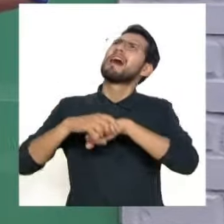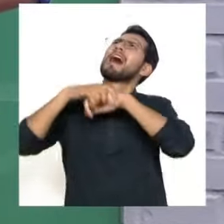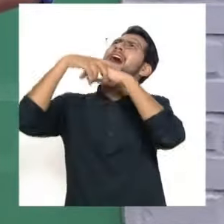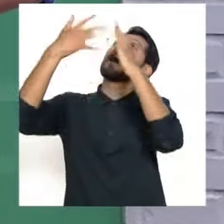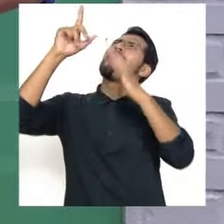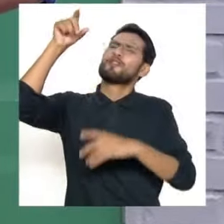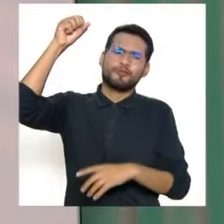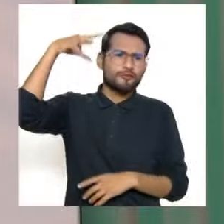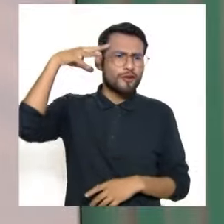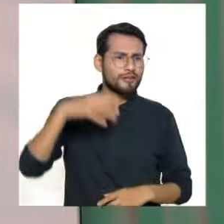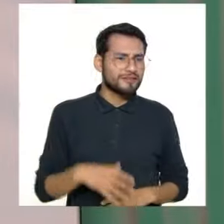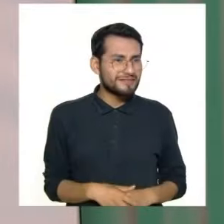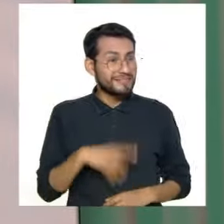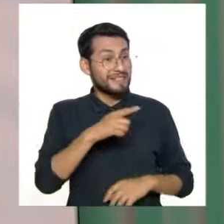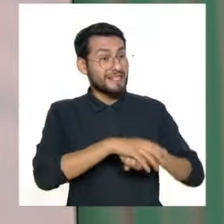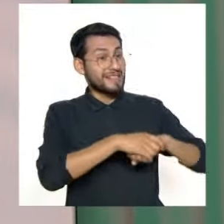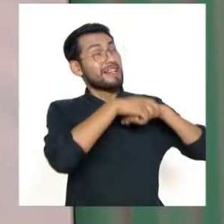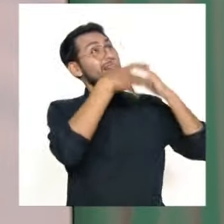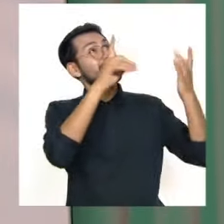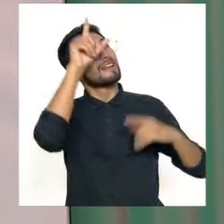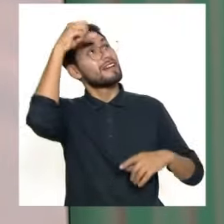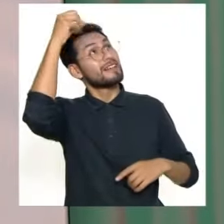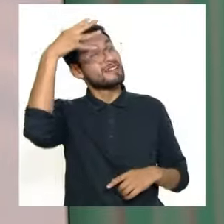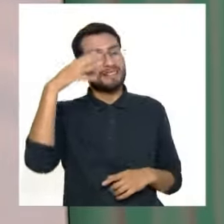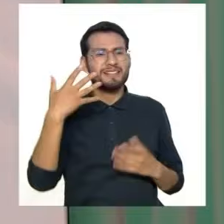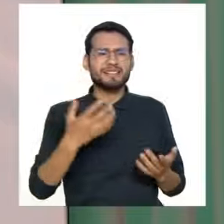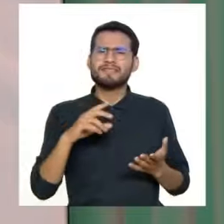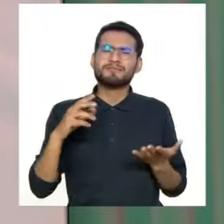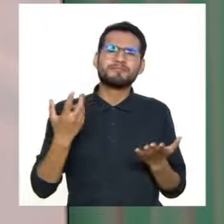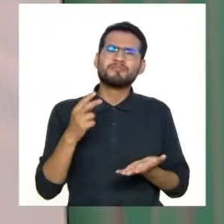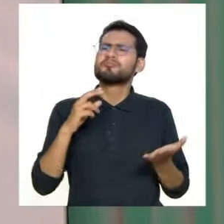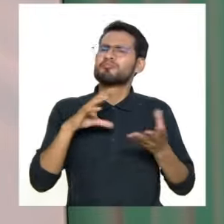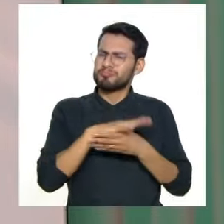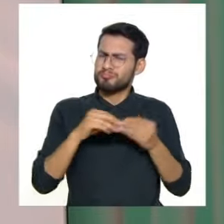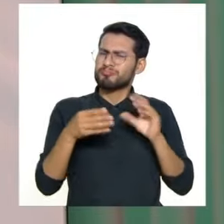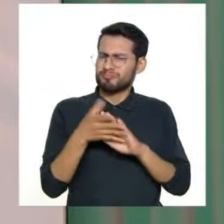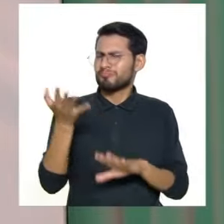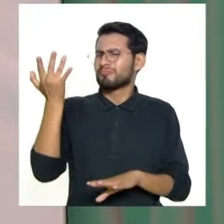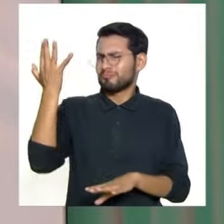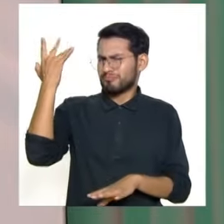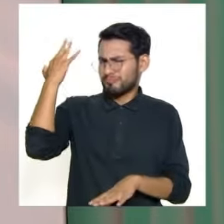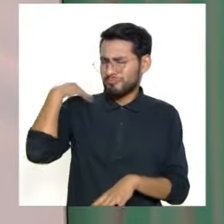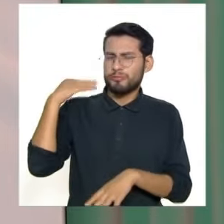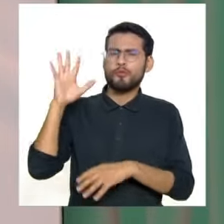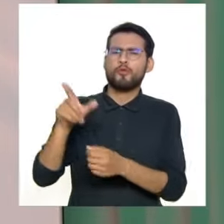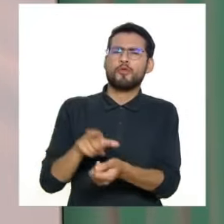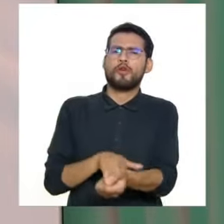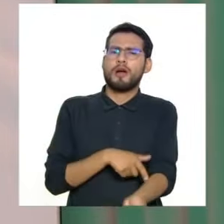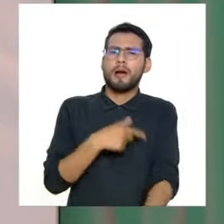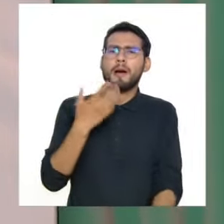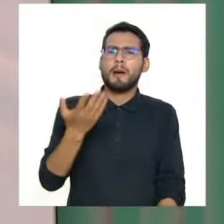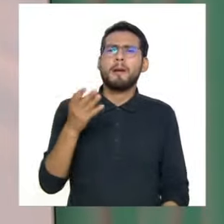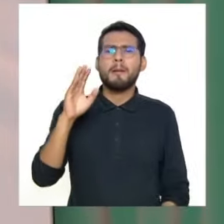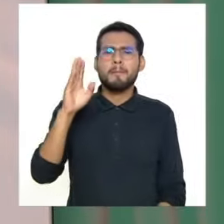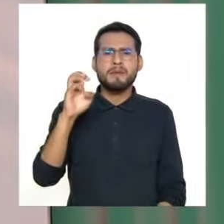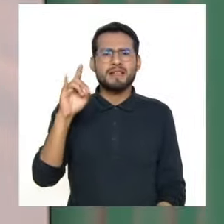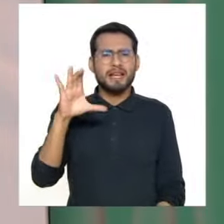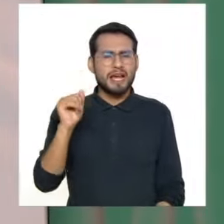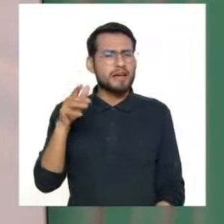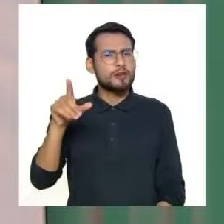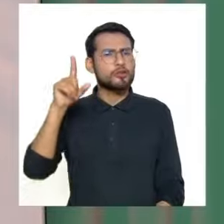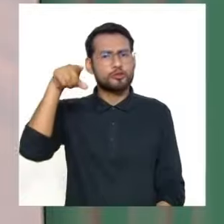sol bueno el salud del sol es una tiene una historia en la tradición védica el